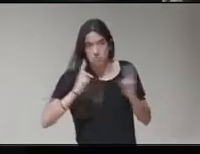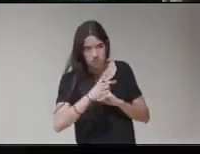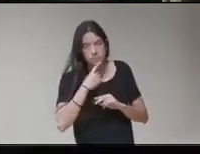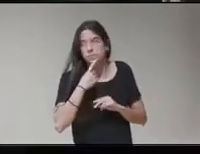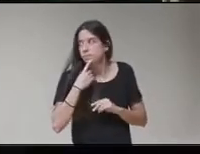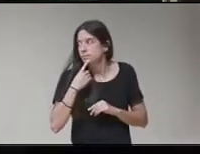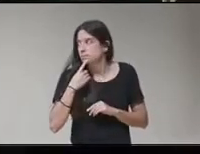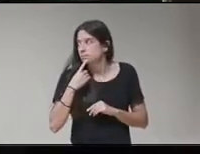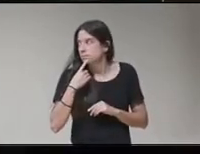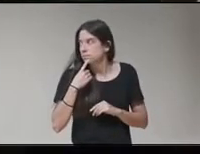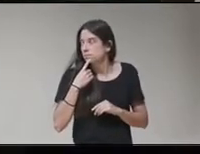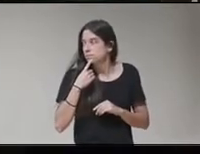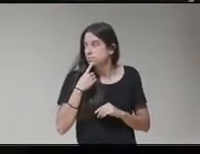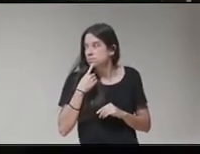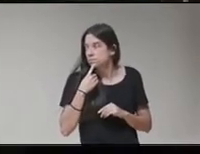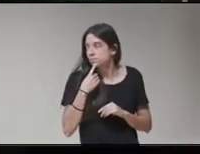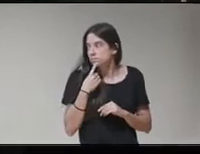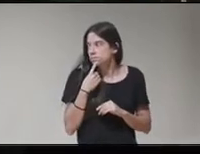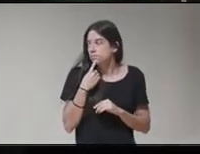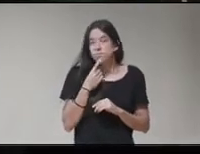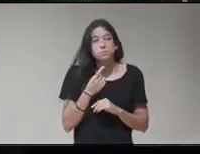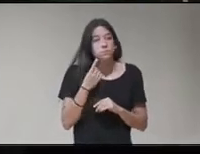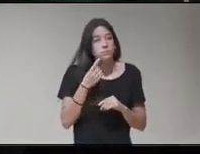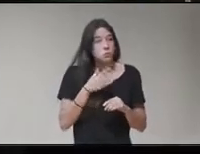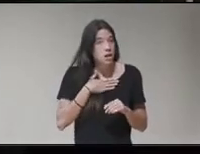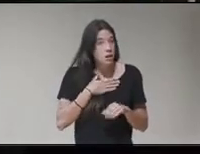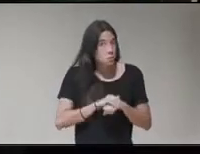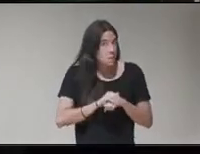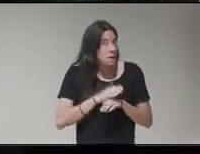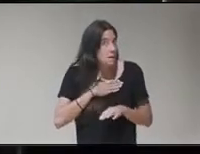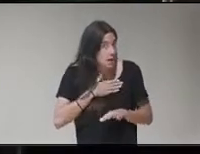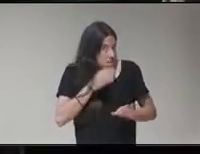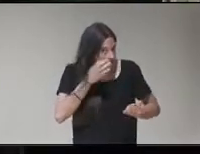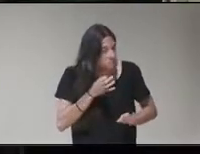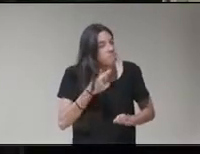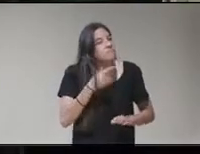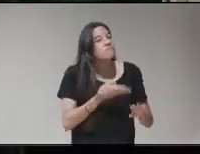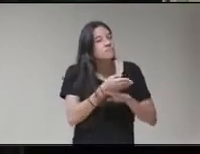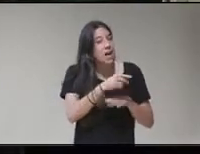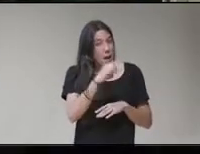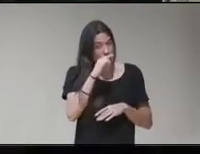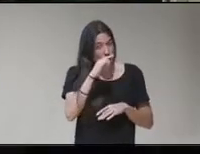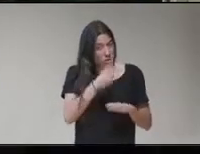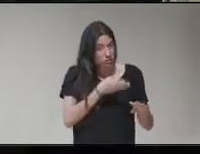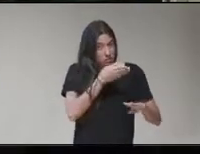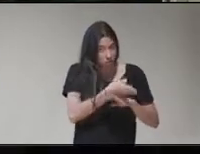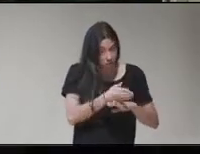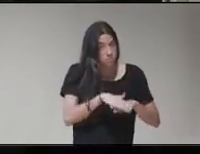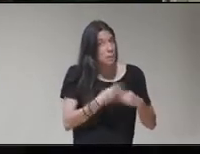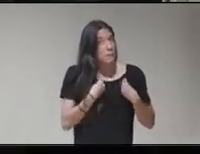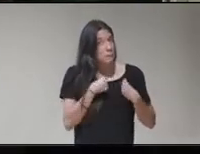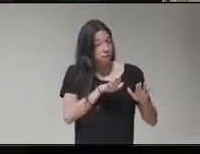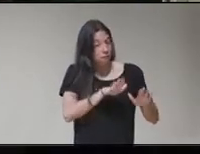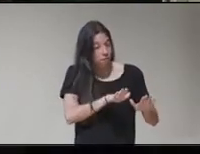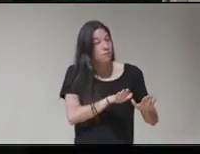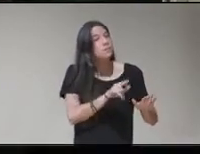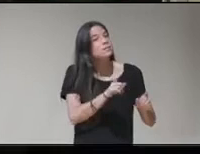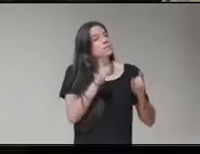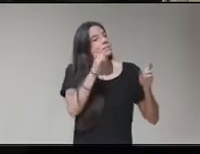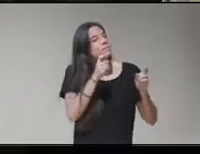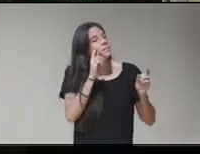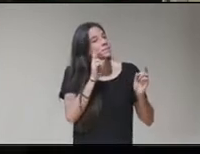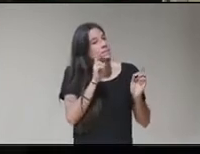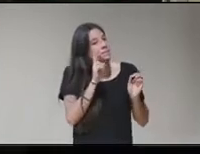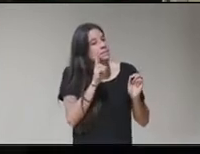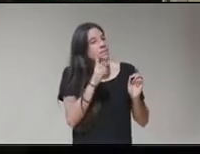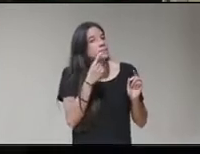una amiga mía en realidad, se fue al Amazonas a vivir, intentando ver,